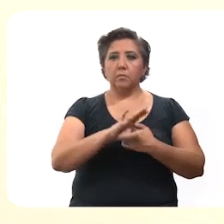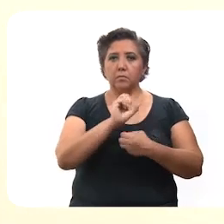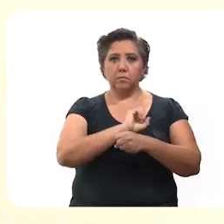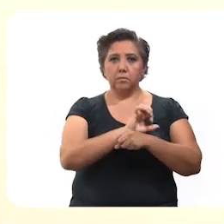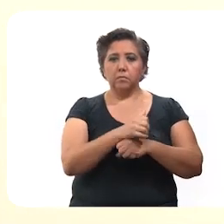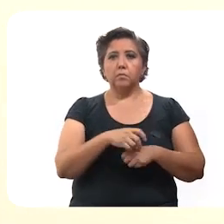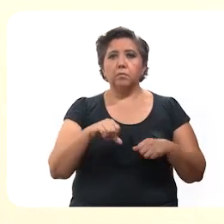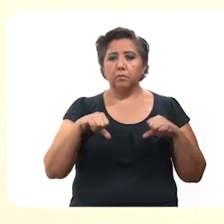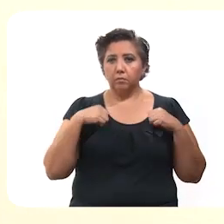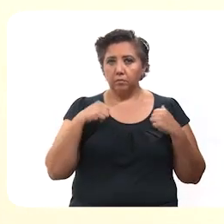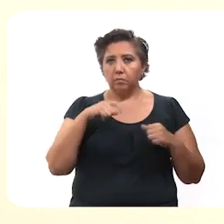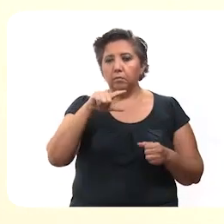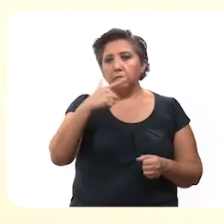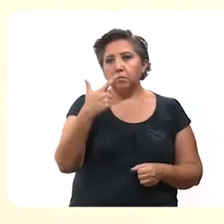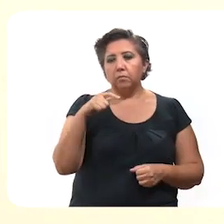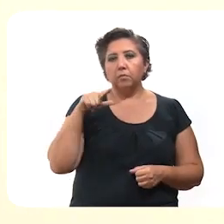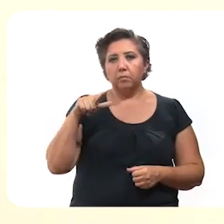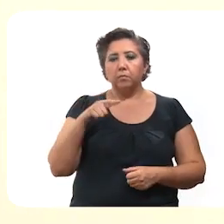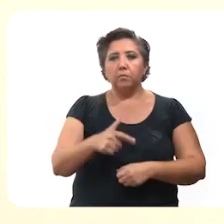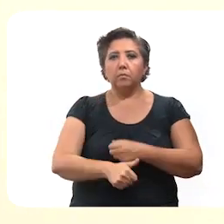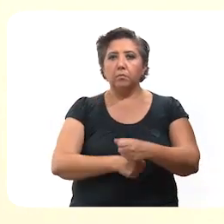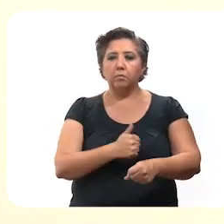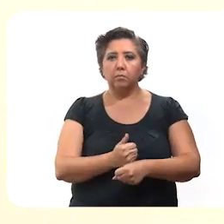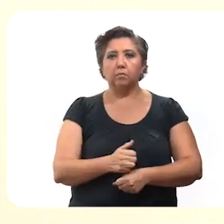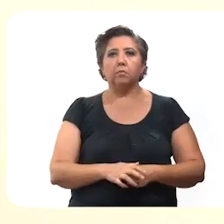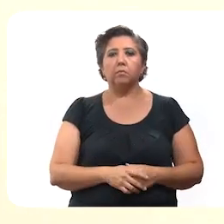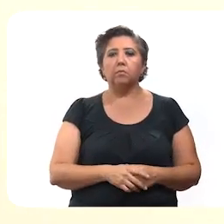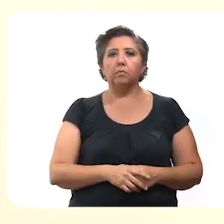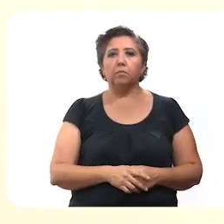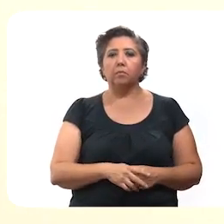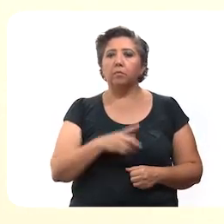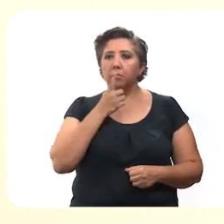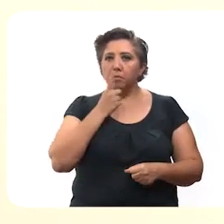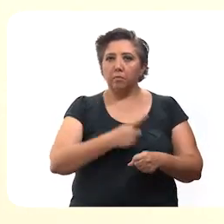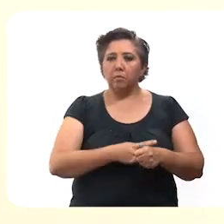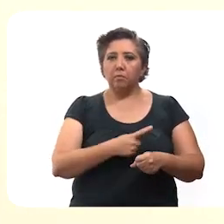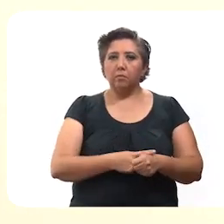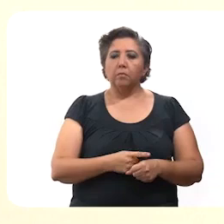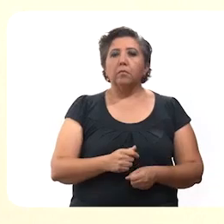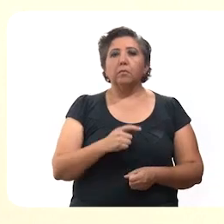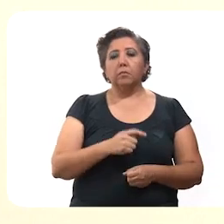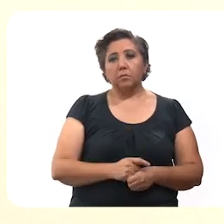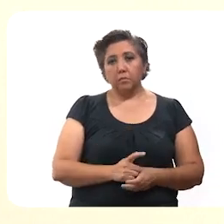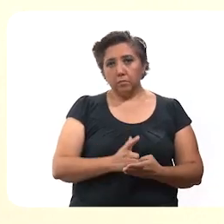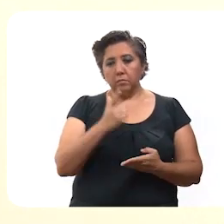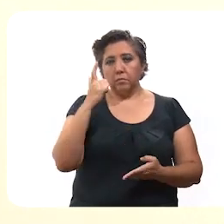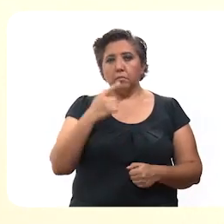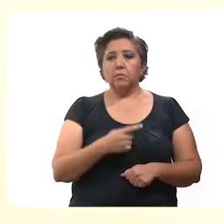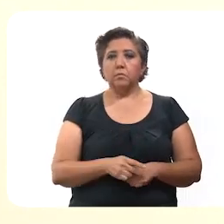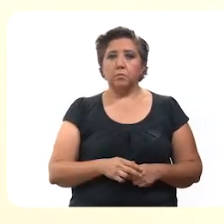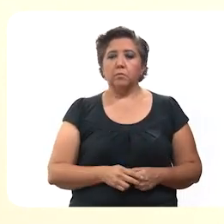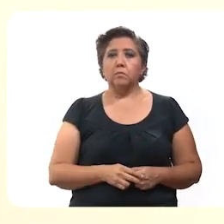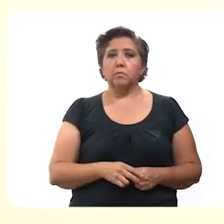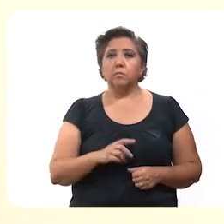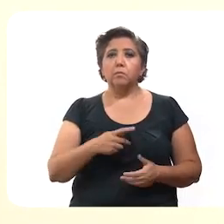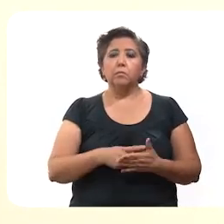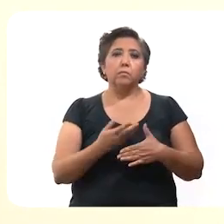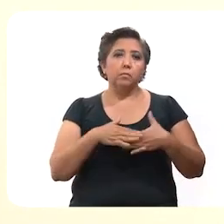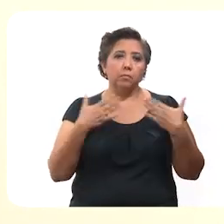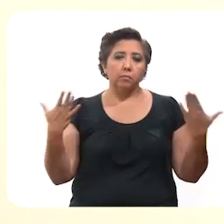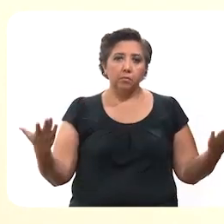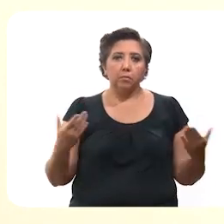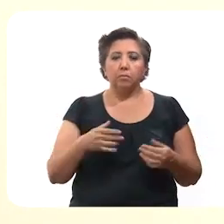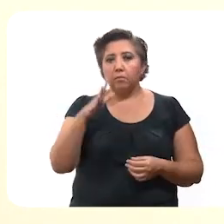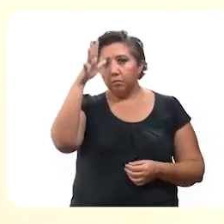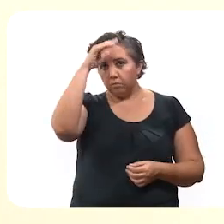contra el coronavirus para adolescentes de 12 a 17 años de edad, con comorbilidades de riesgo y enfermedades graves, proceso que